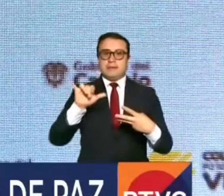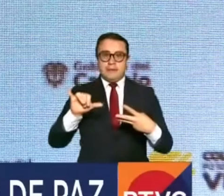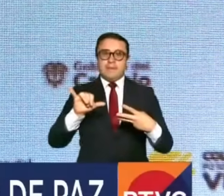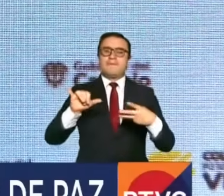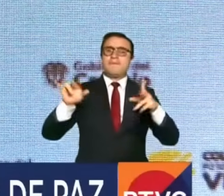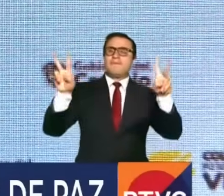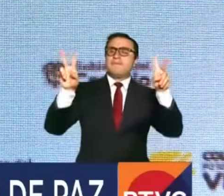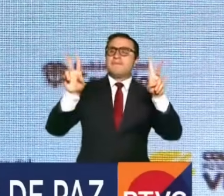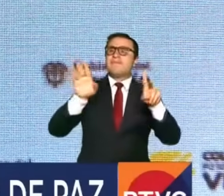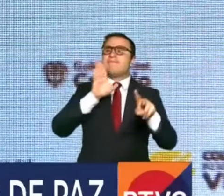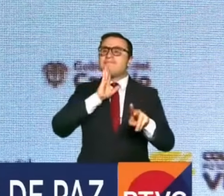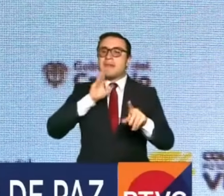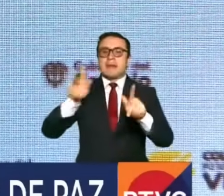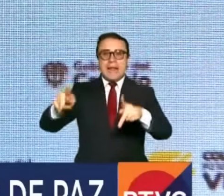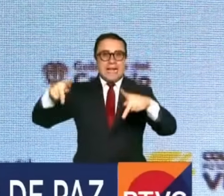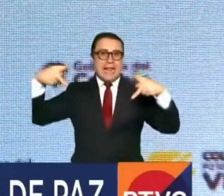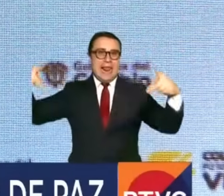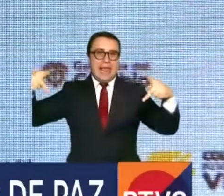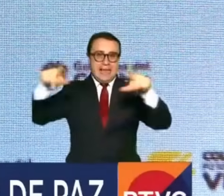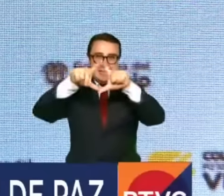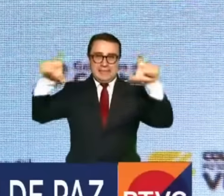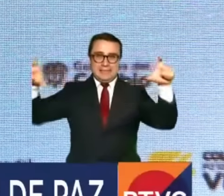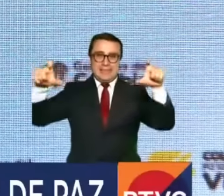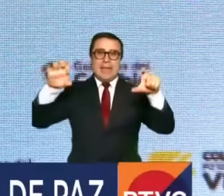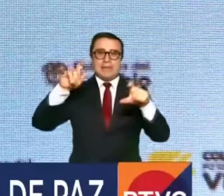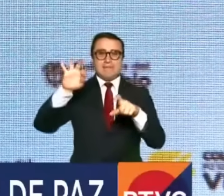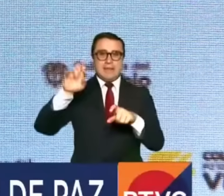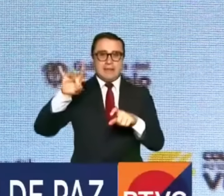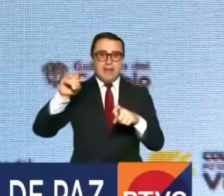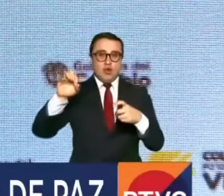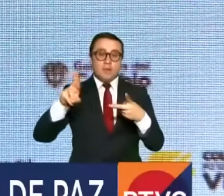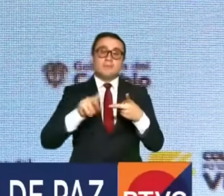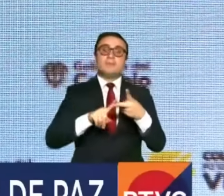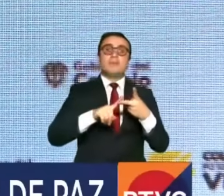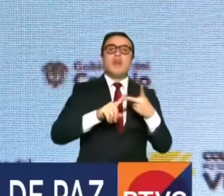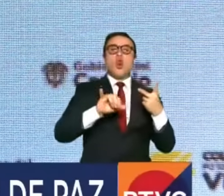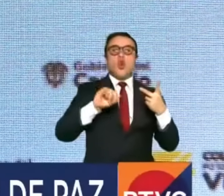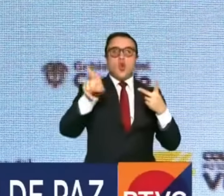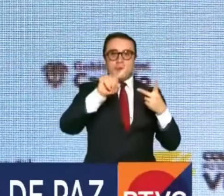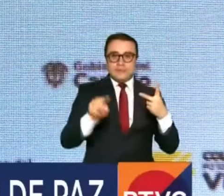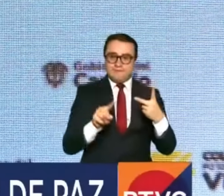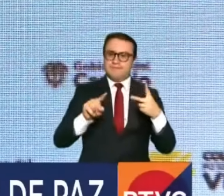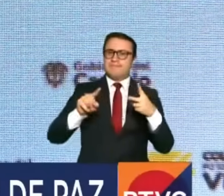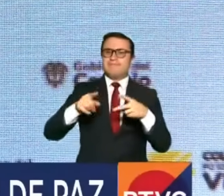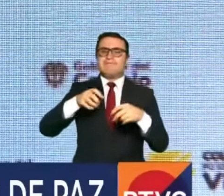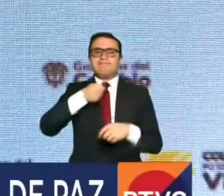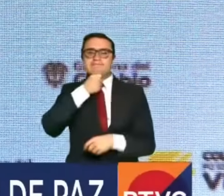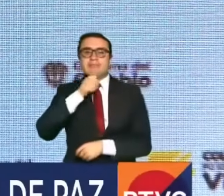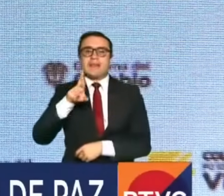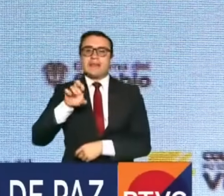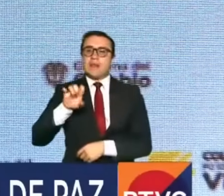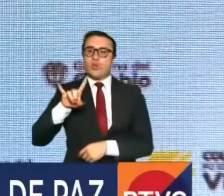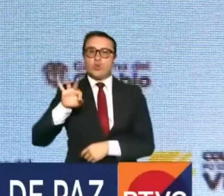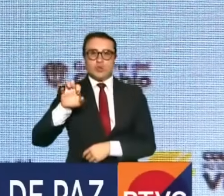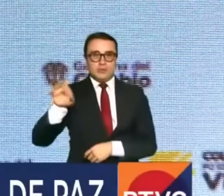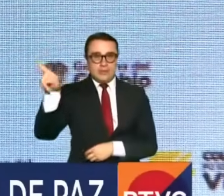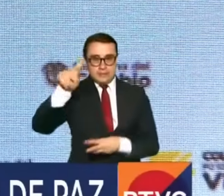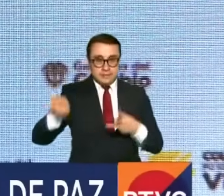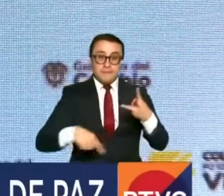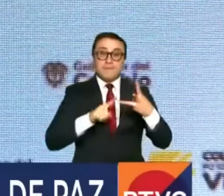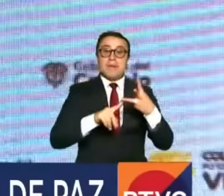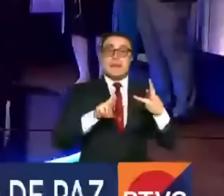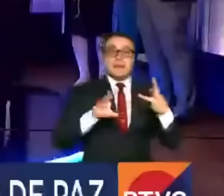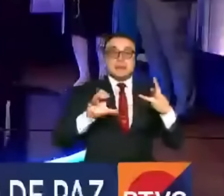El Espectador, a Luis Jaime Acosta de Reuters y a Camilo Blanco de Noticias RCN a pasar el micrófono para realizar